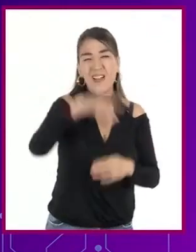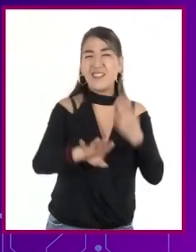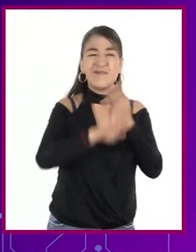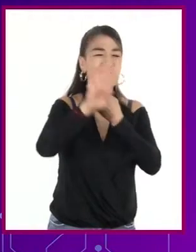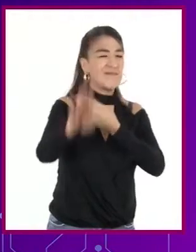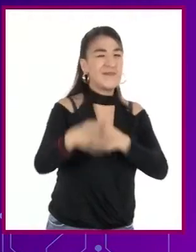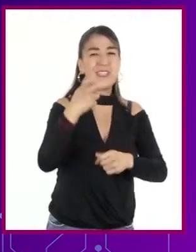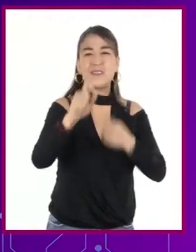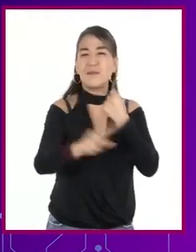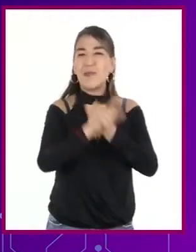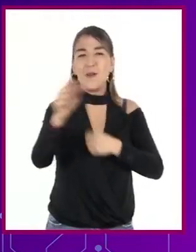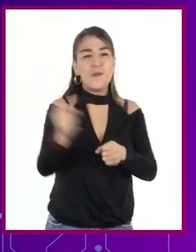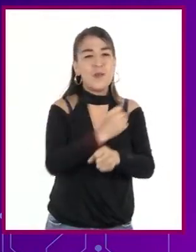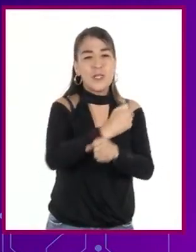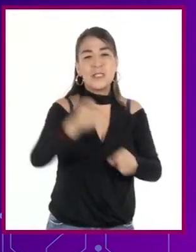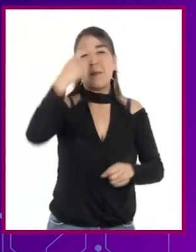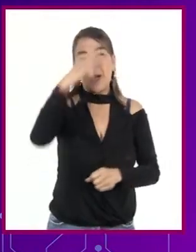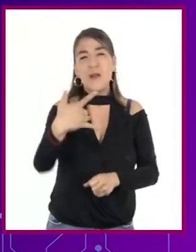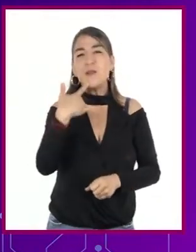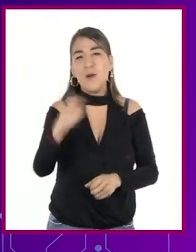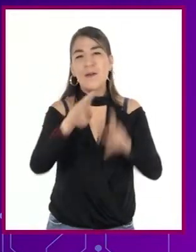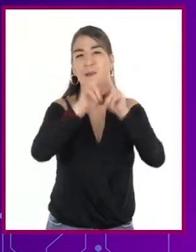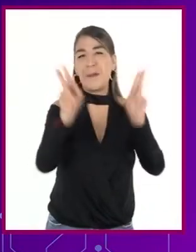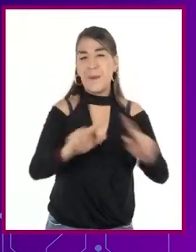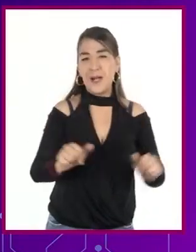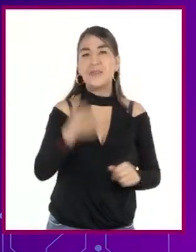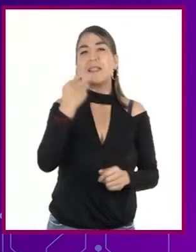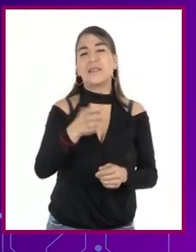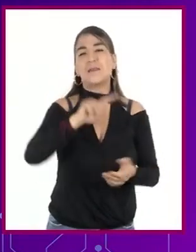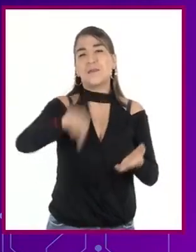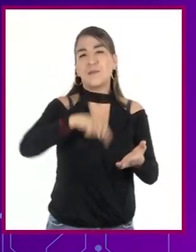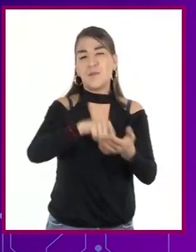de la violencia y logrando la paz en sus naciones.